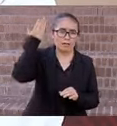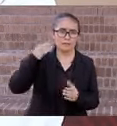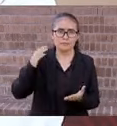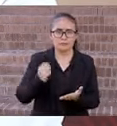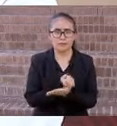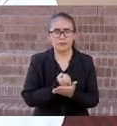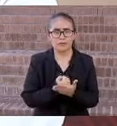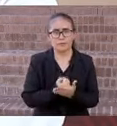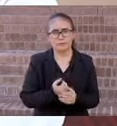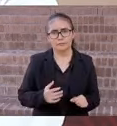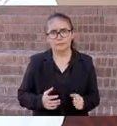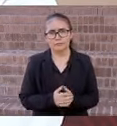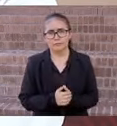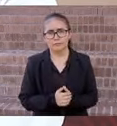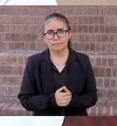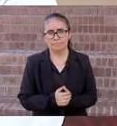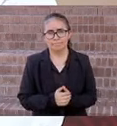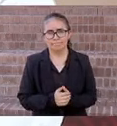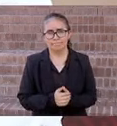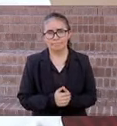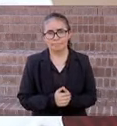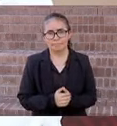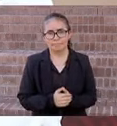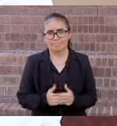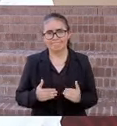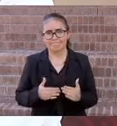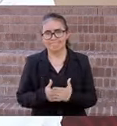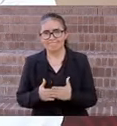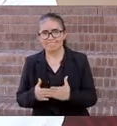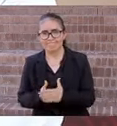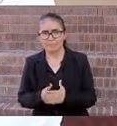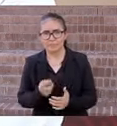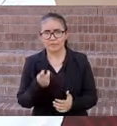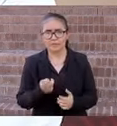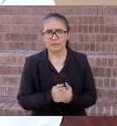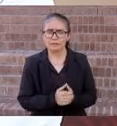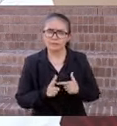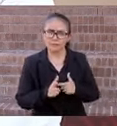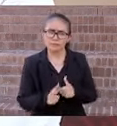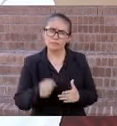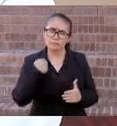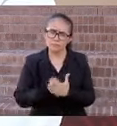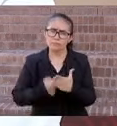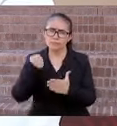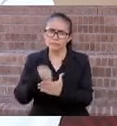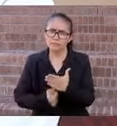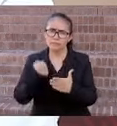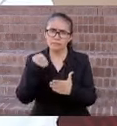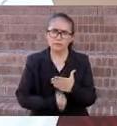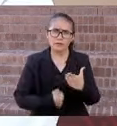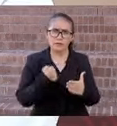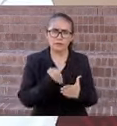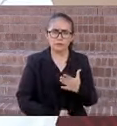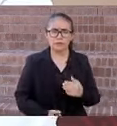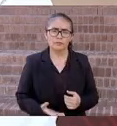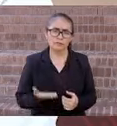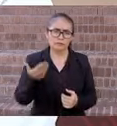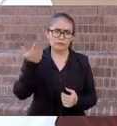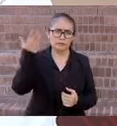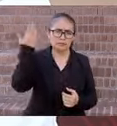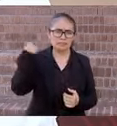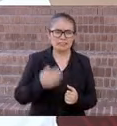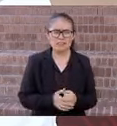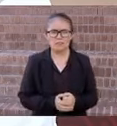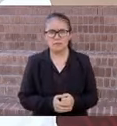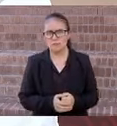y hubo una gran imposición y él siguió luchando desde cuando se padecen los fraudes